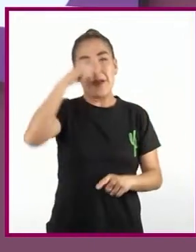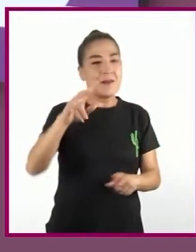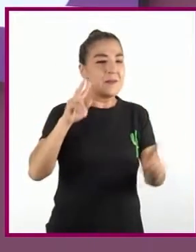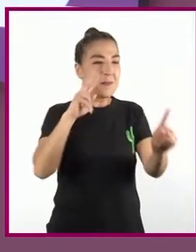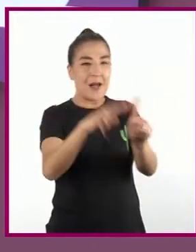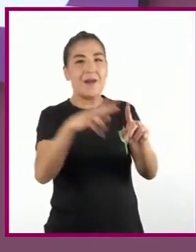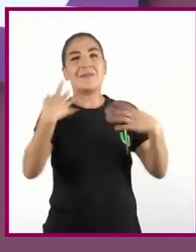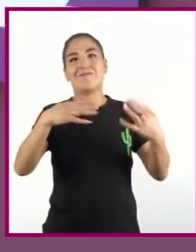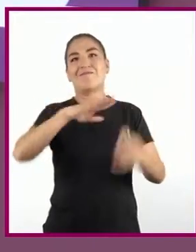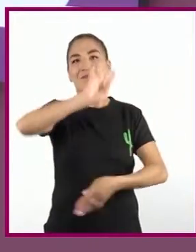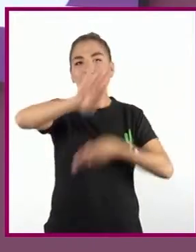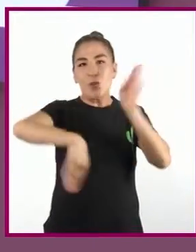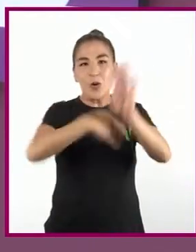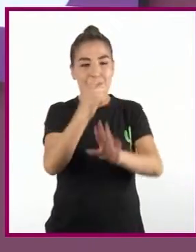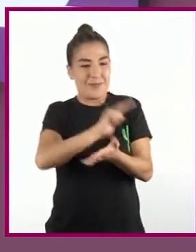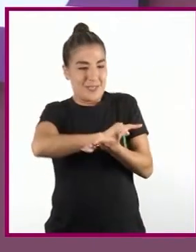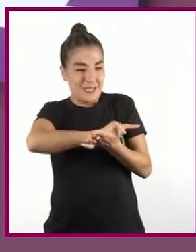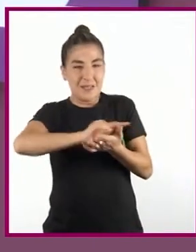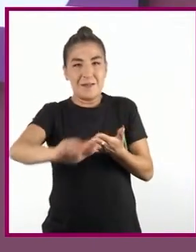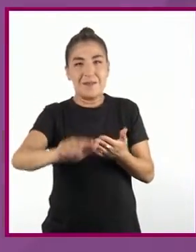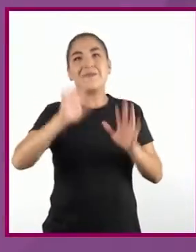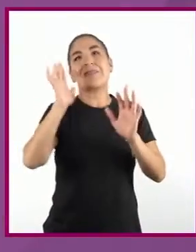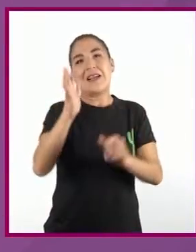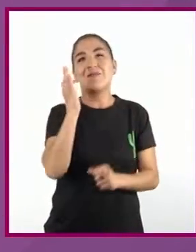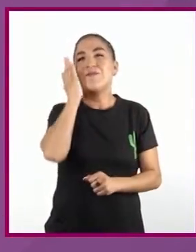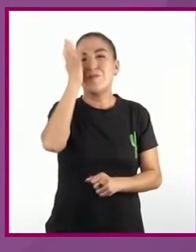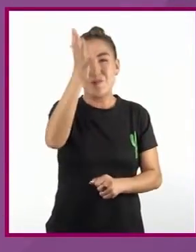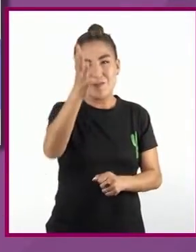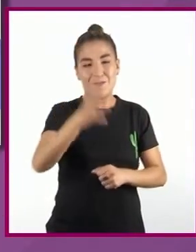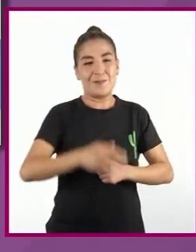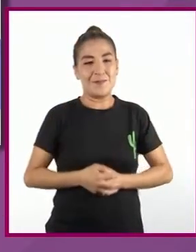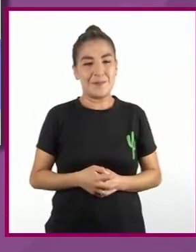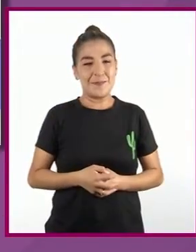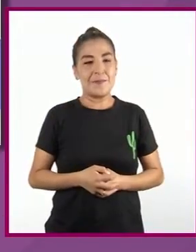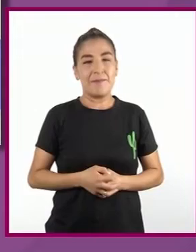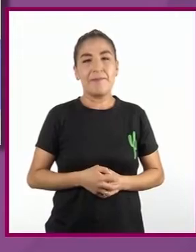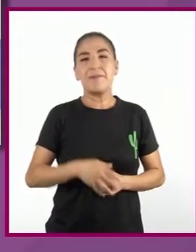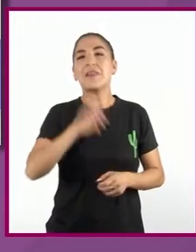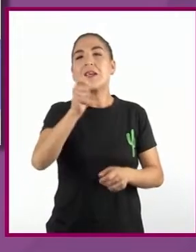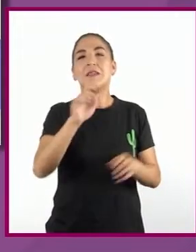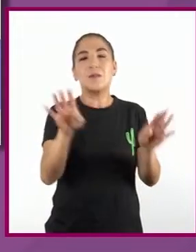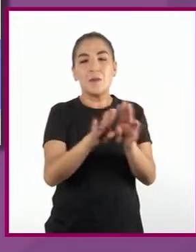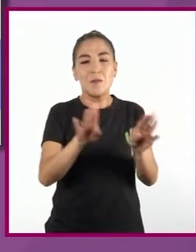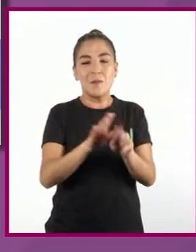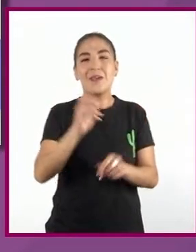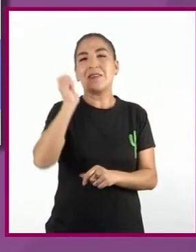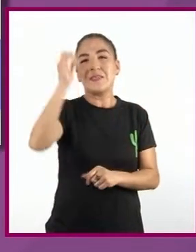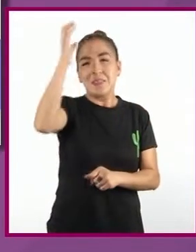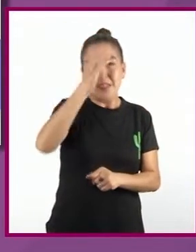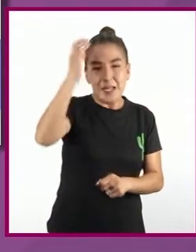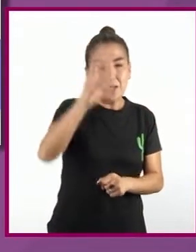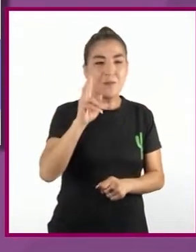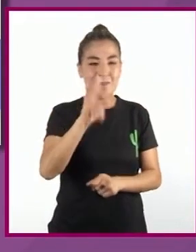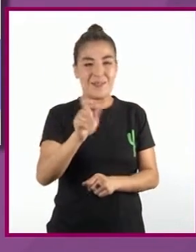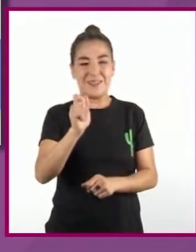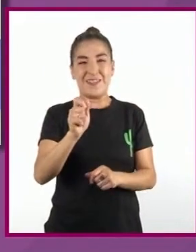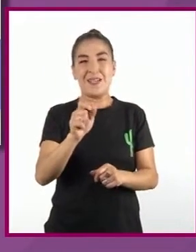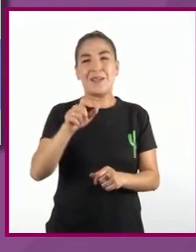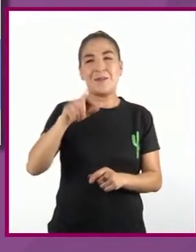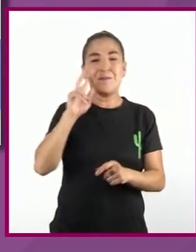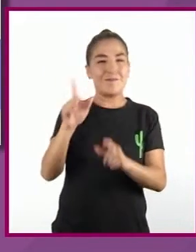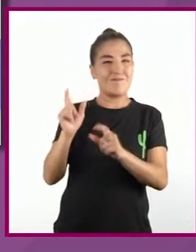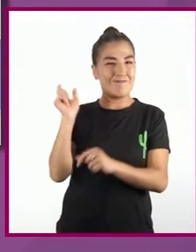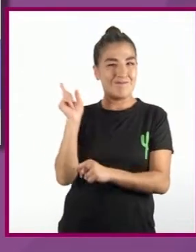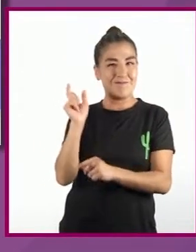a nivel mundial en un futuro cercano. Comienza un viaje por la ciencia. Escanea el código QR y reconoce